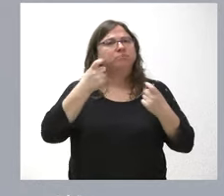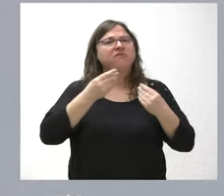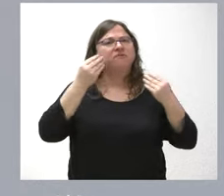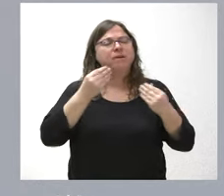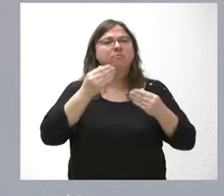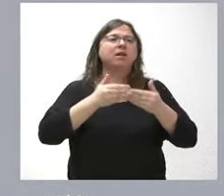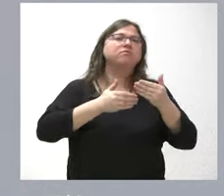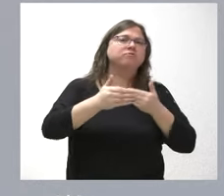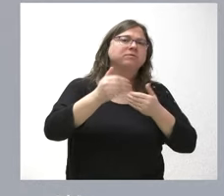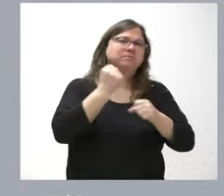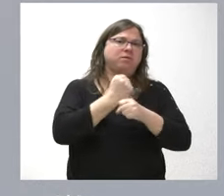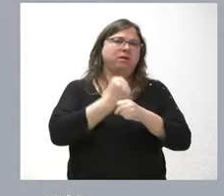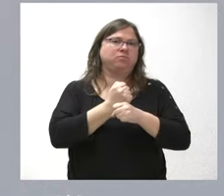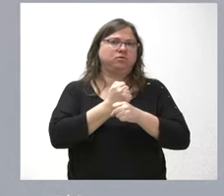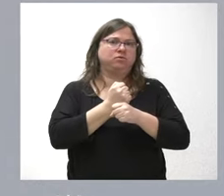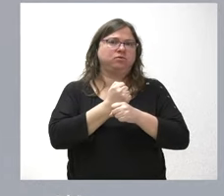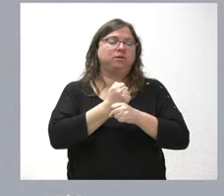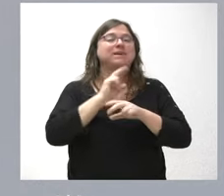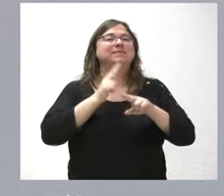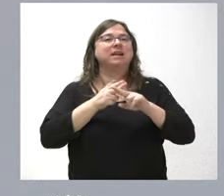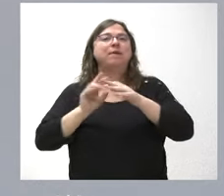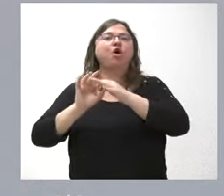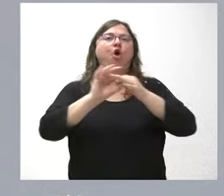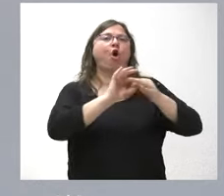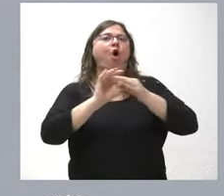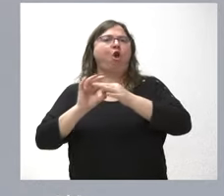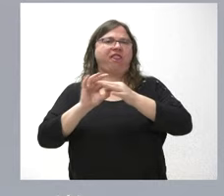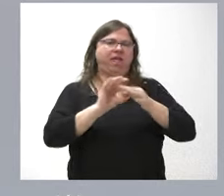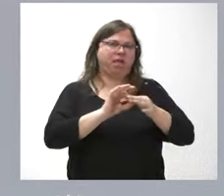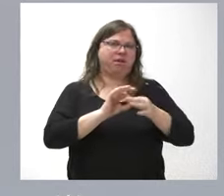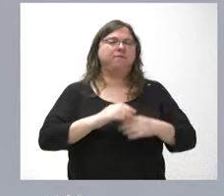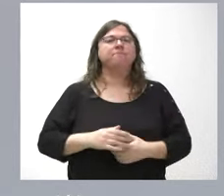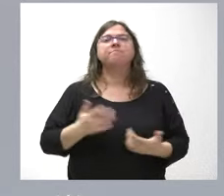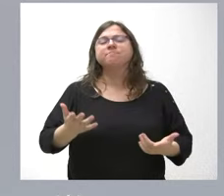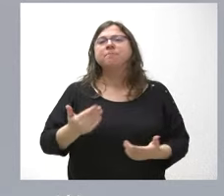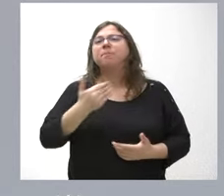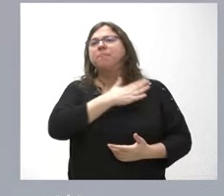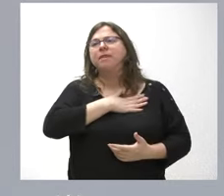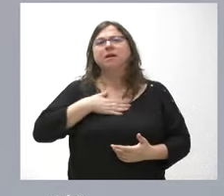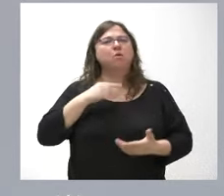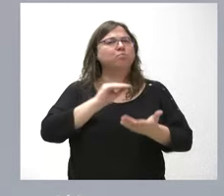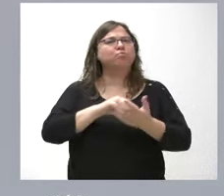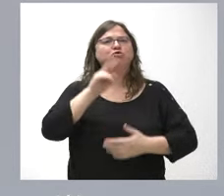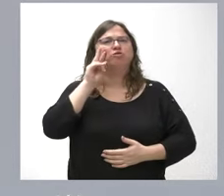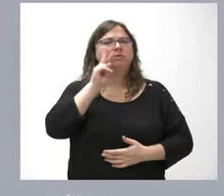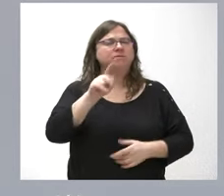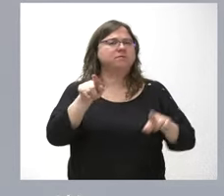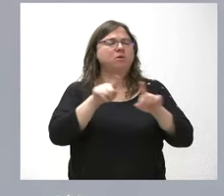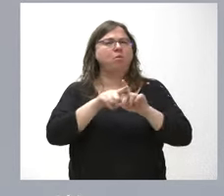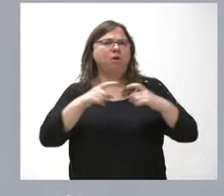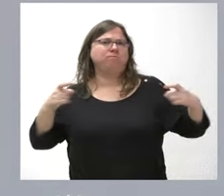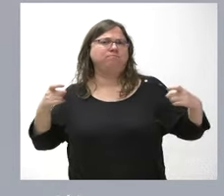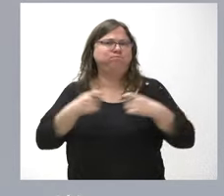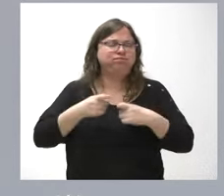en el que trabajamos, que es la concordia. Y yo creo que hay que superar, de ese punto de vista, el frentismo.